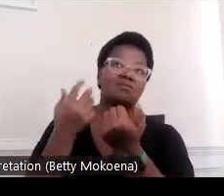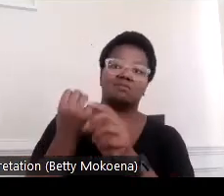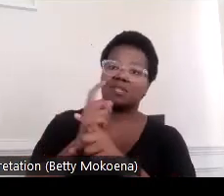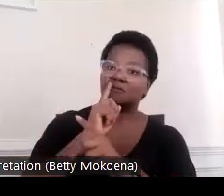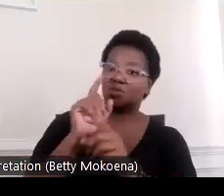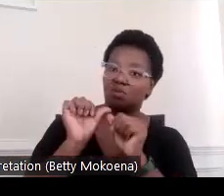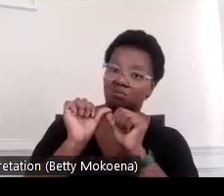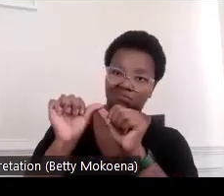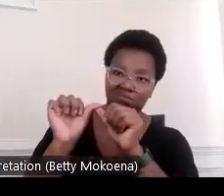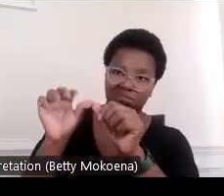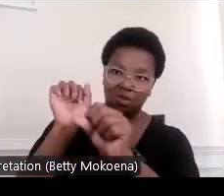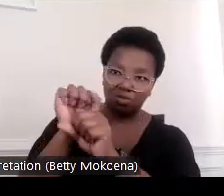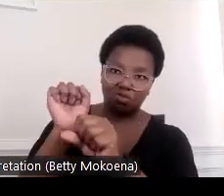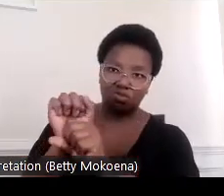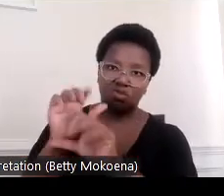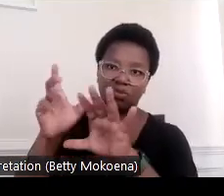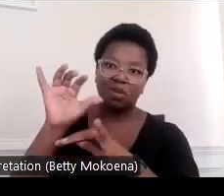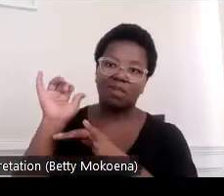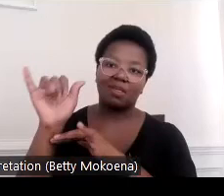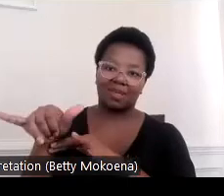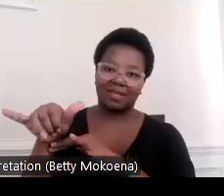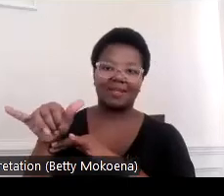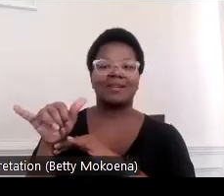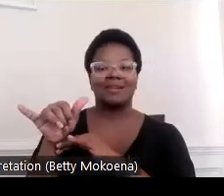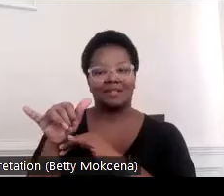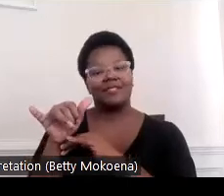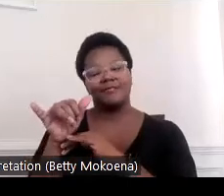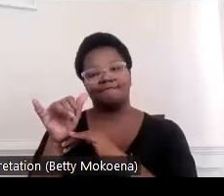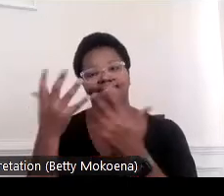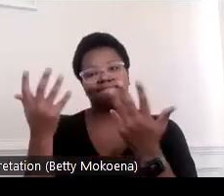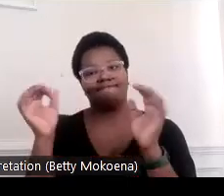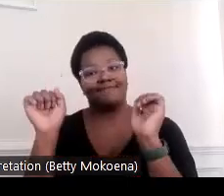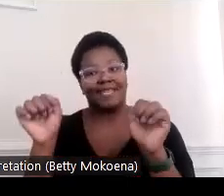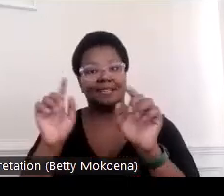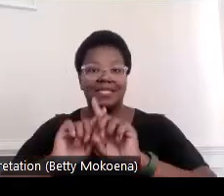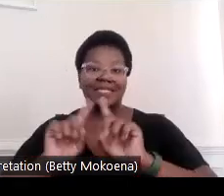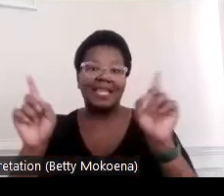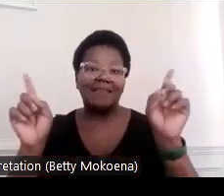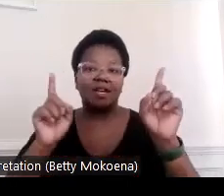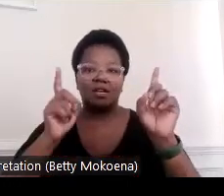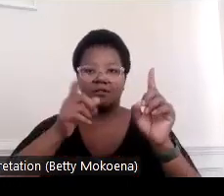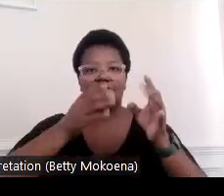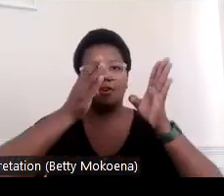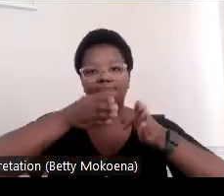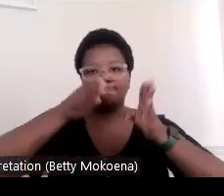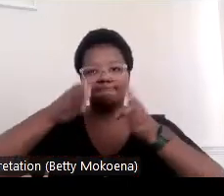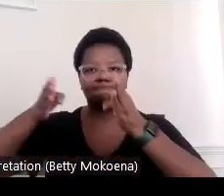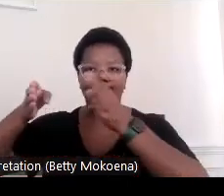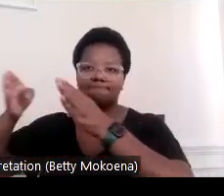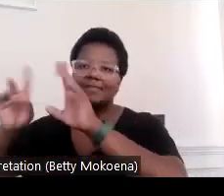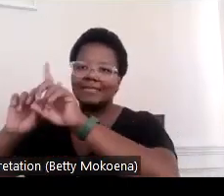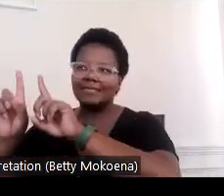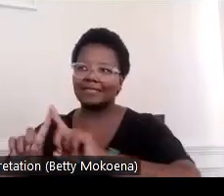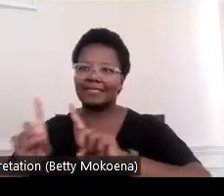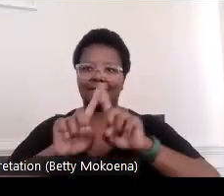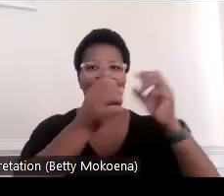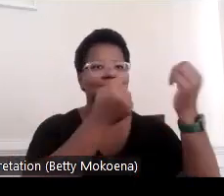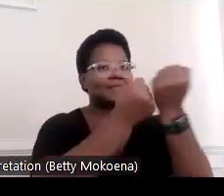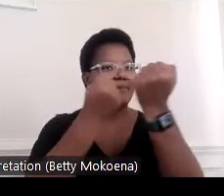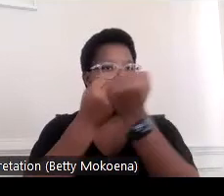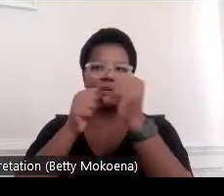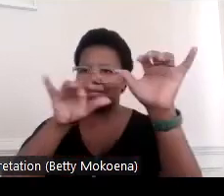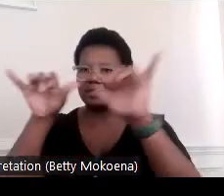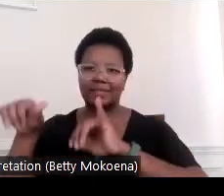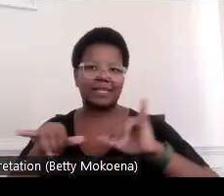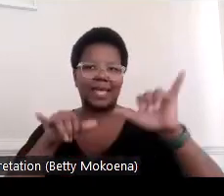los soportes necesarios para obtener y mantener el empleo Y eso es súper importante para muchos